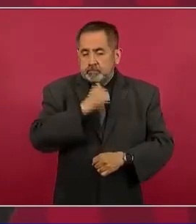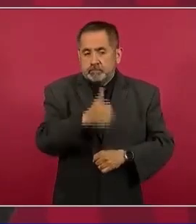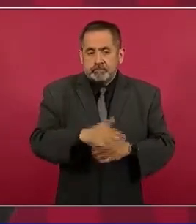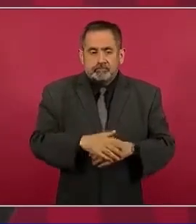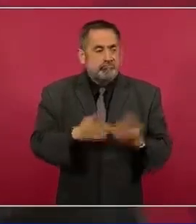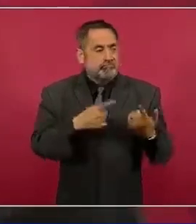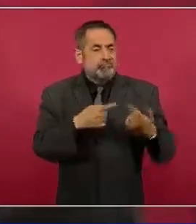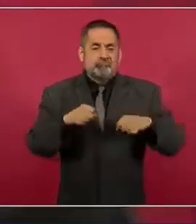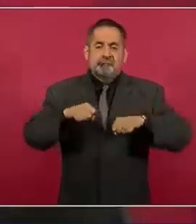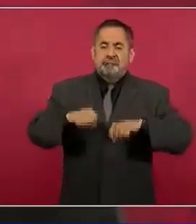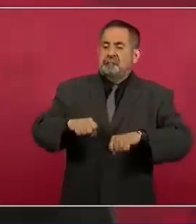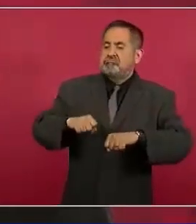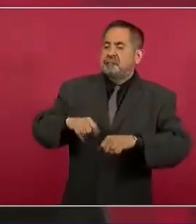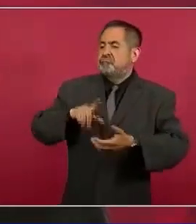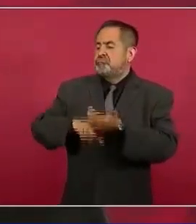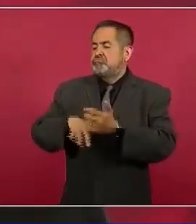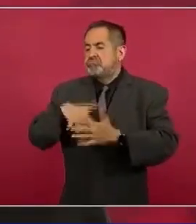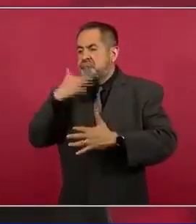Impera, prevalece la corrupción.